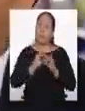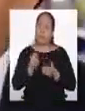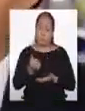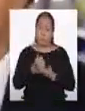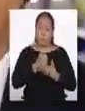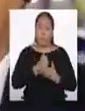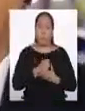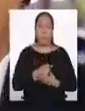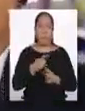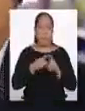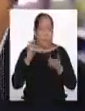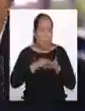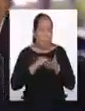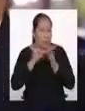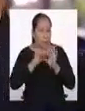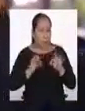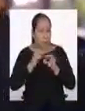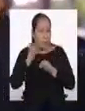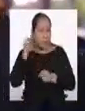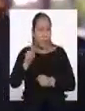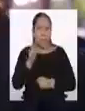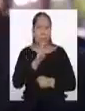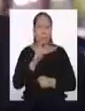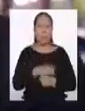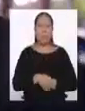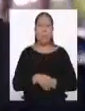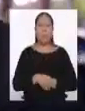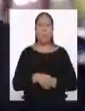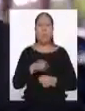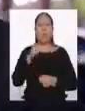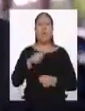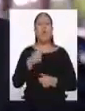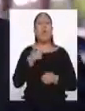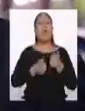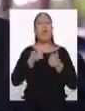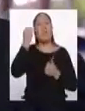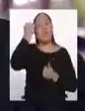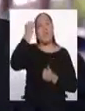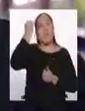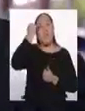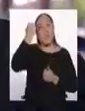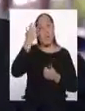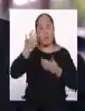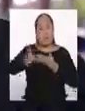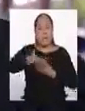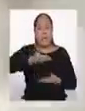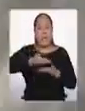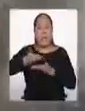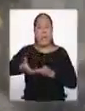más importante no fue eso. Lo más importante fue su percepción de las relaciones internacionales.